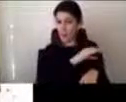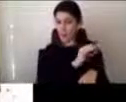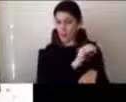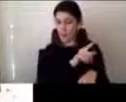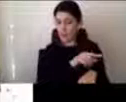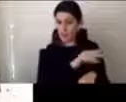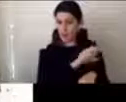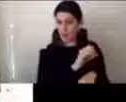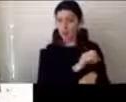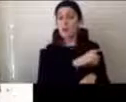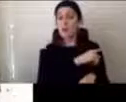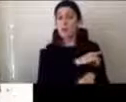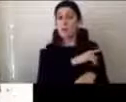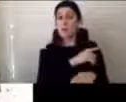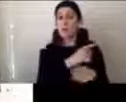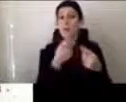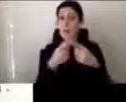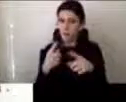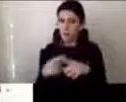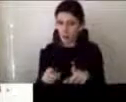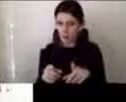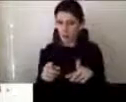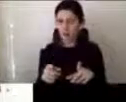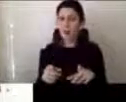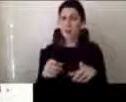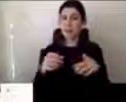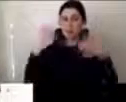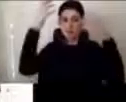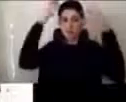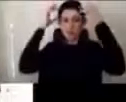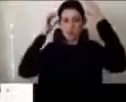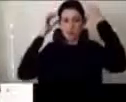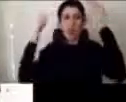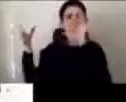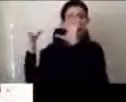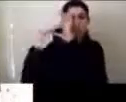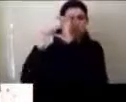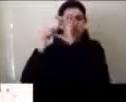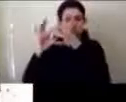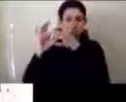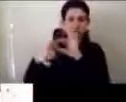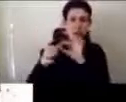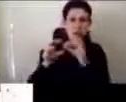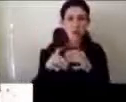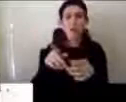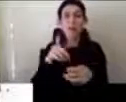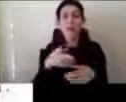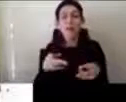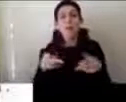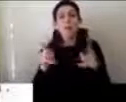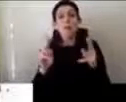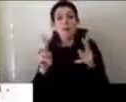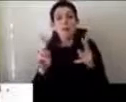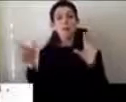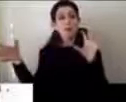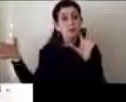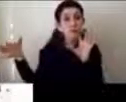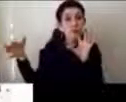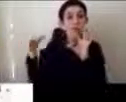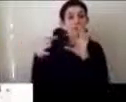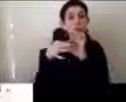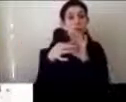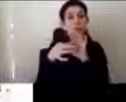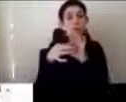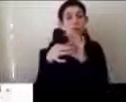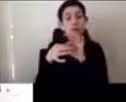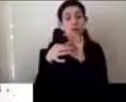distintas estructuras y esto permite entonces esta conectividad ir estableciendo conexiones entre distintas